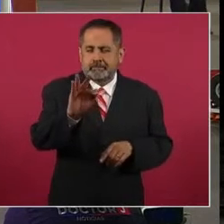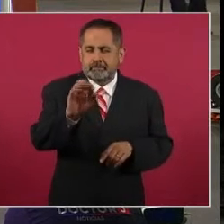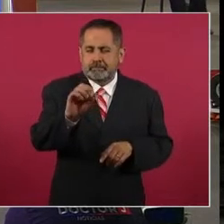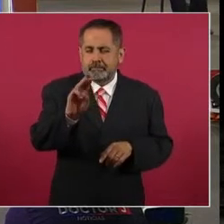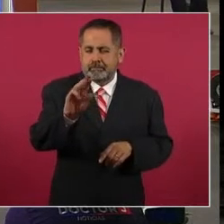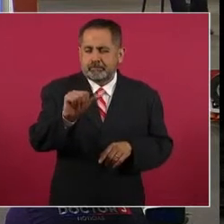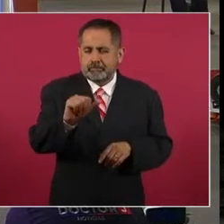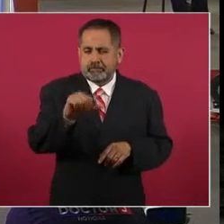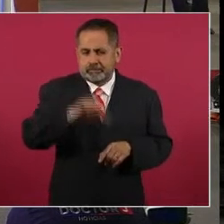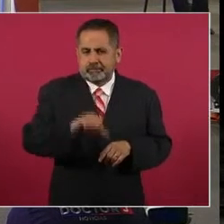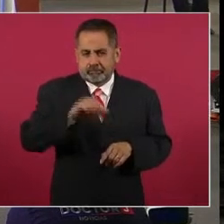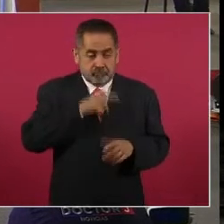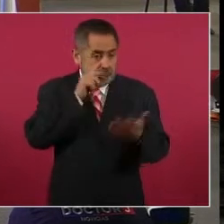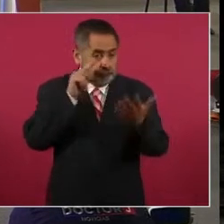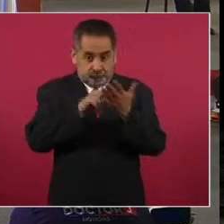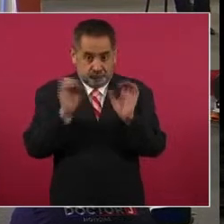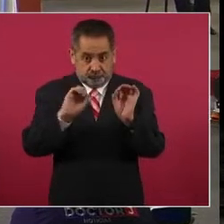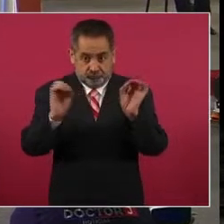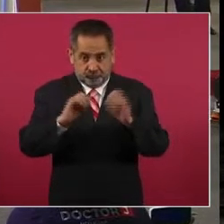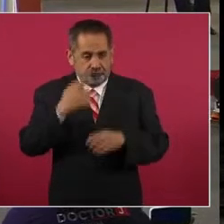esto nosotros